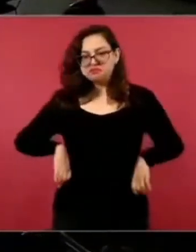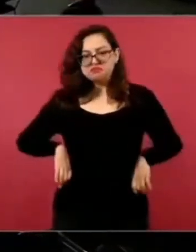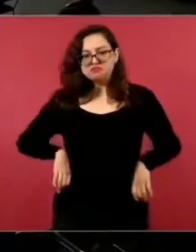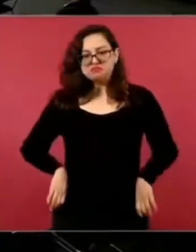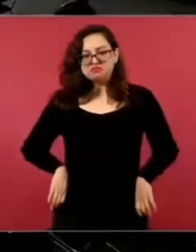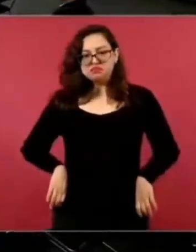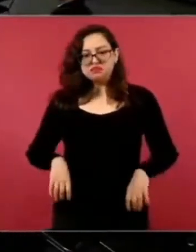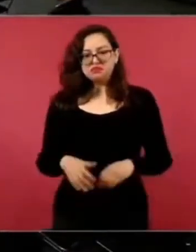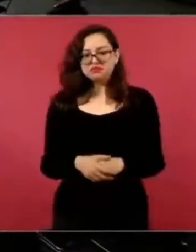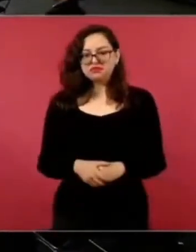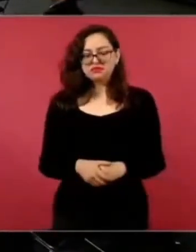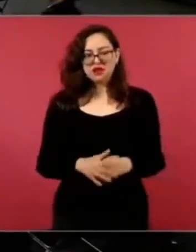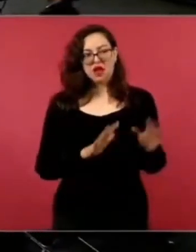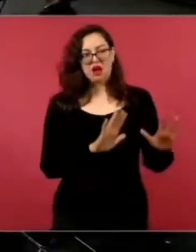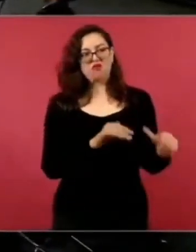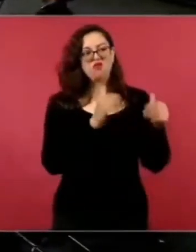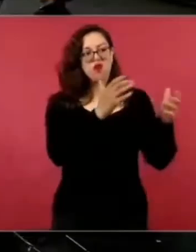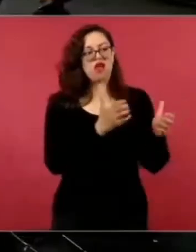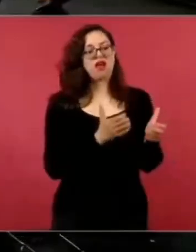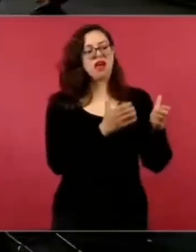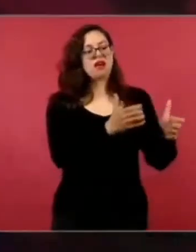quién se descuida